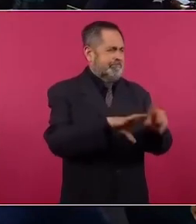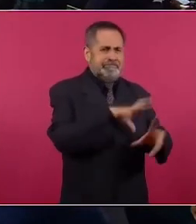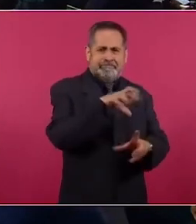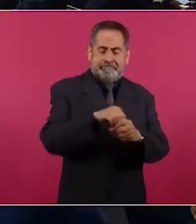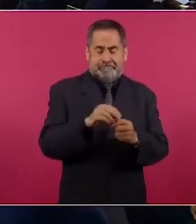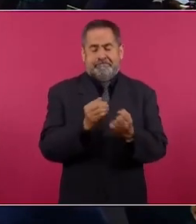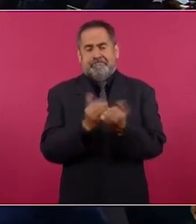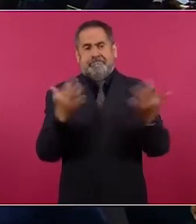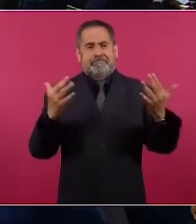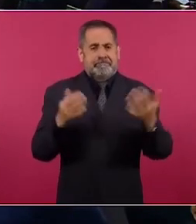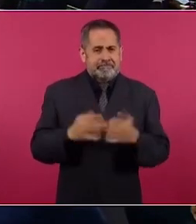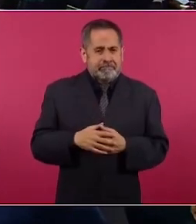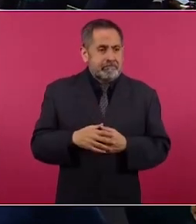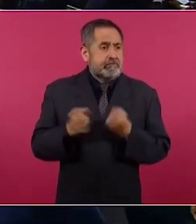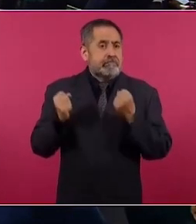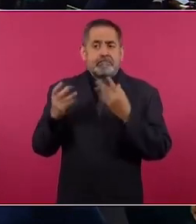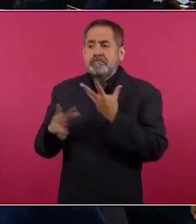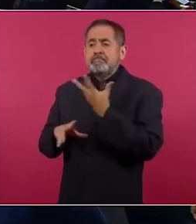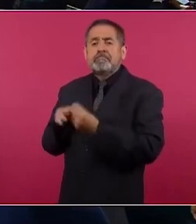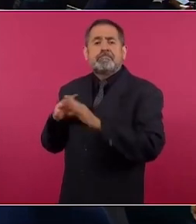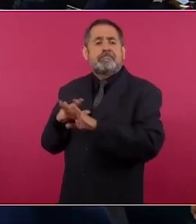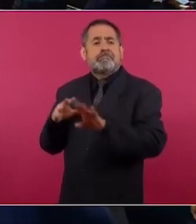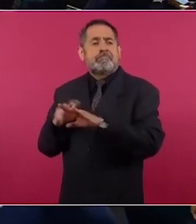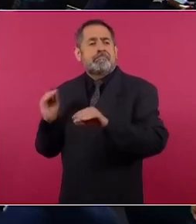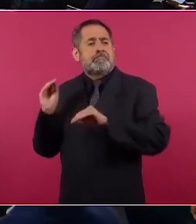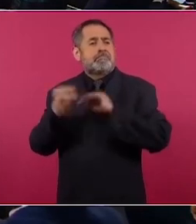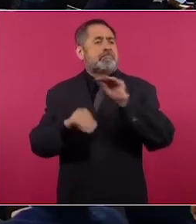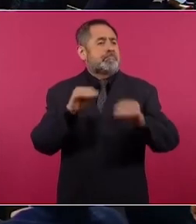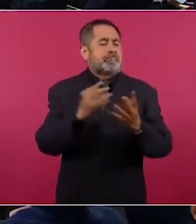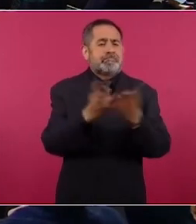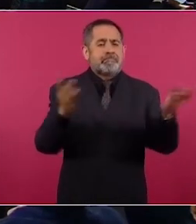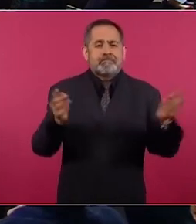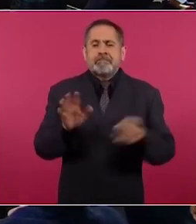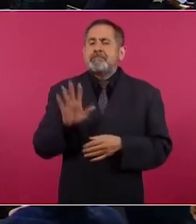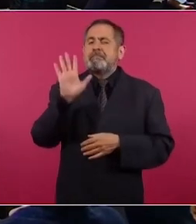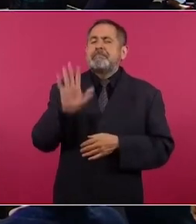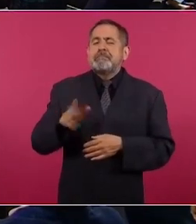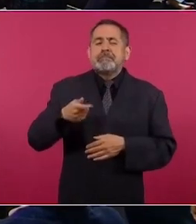llena de migrantes, es como una especie de capital del mundo.